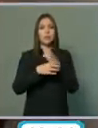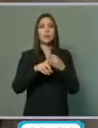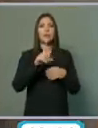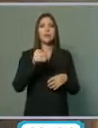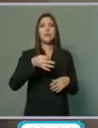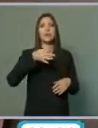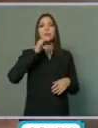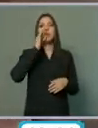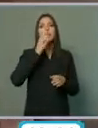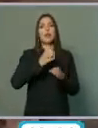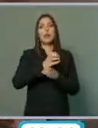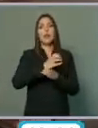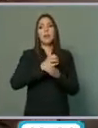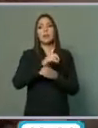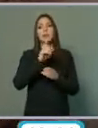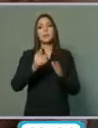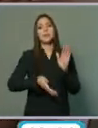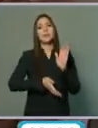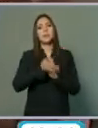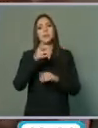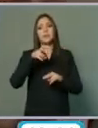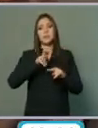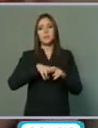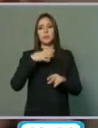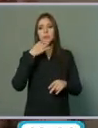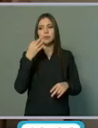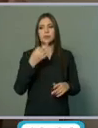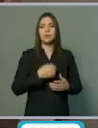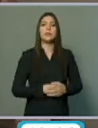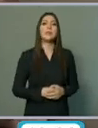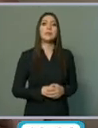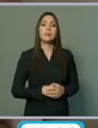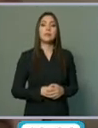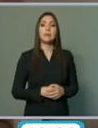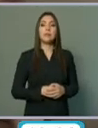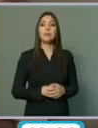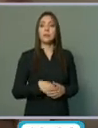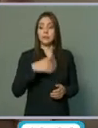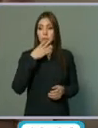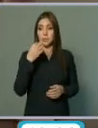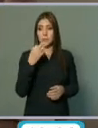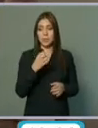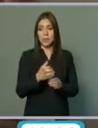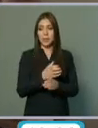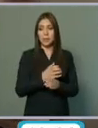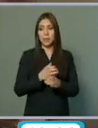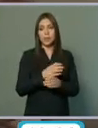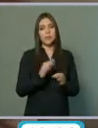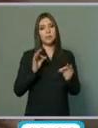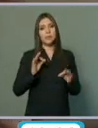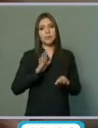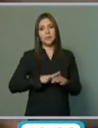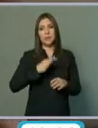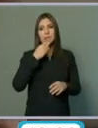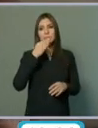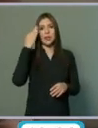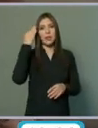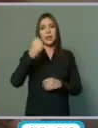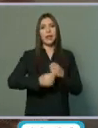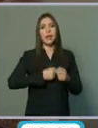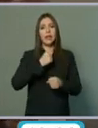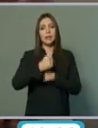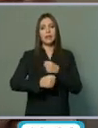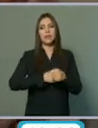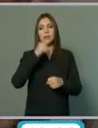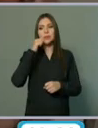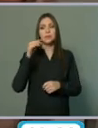un café antes de irnos de aquí. ¿Qué tal ahí hacen aquí el café? Pues lo mejorcito, tenemos años de venir, ¿Y